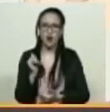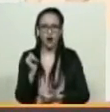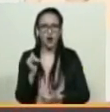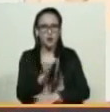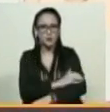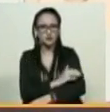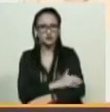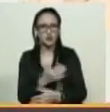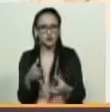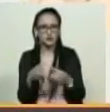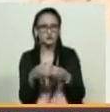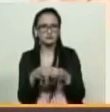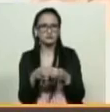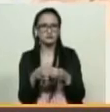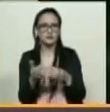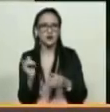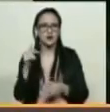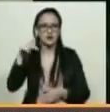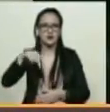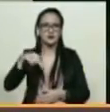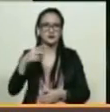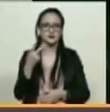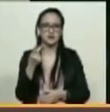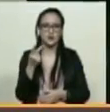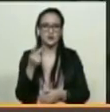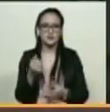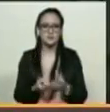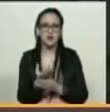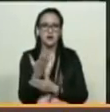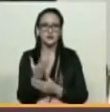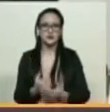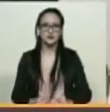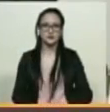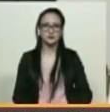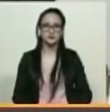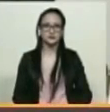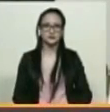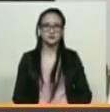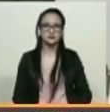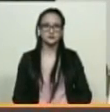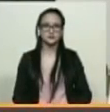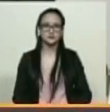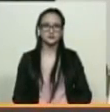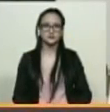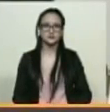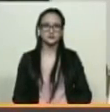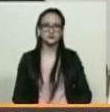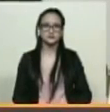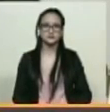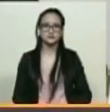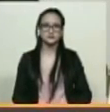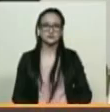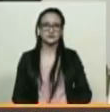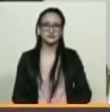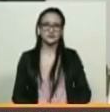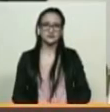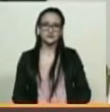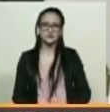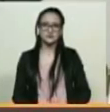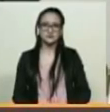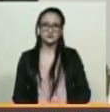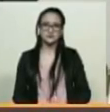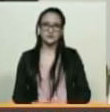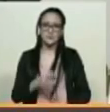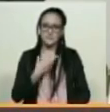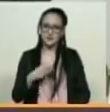oposición en estos comicios que se van a realizar en la segunda quincena de mayo? Gracias. Fíjate, Erika. Hay un número que mencionó la